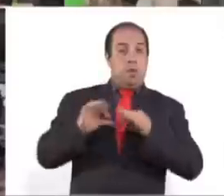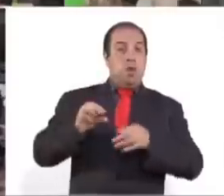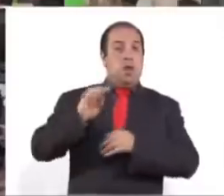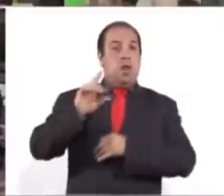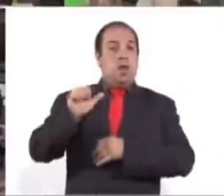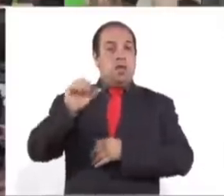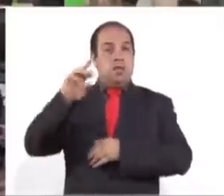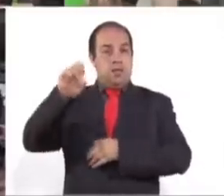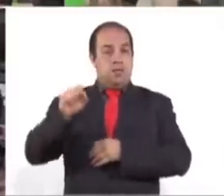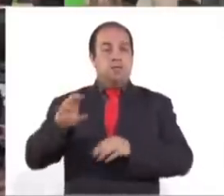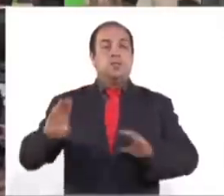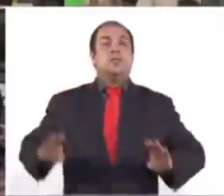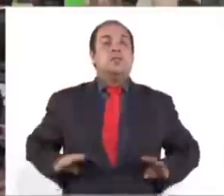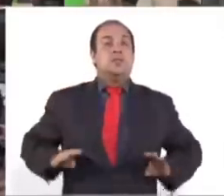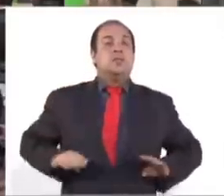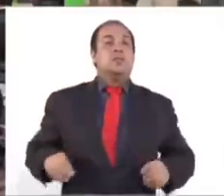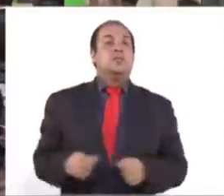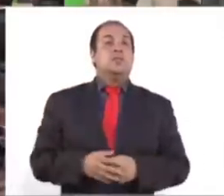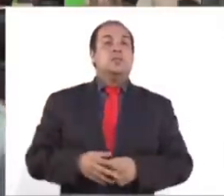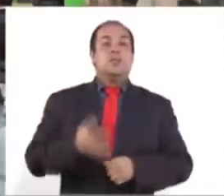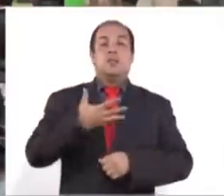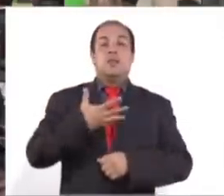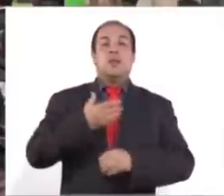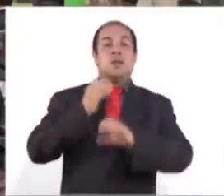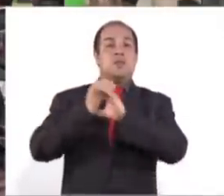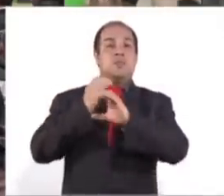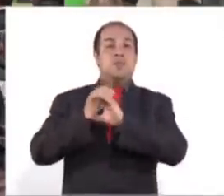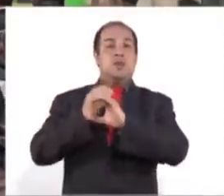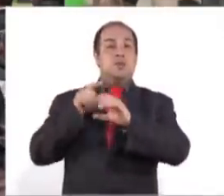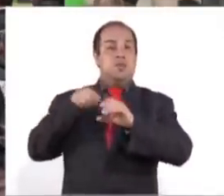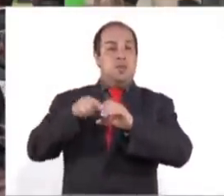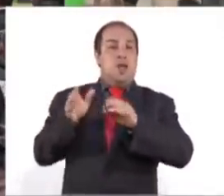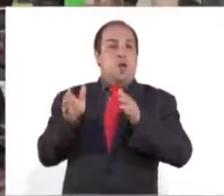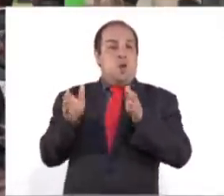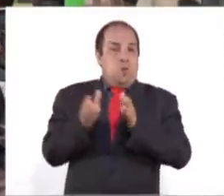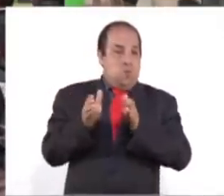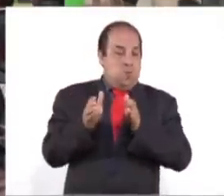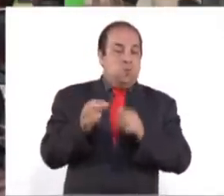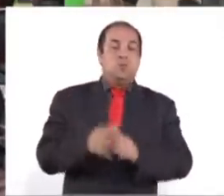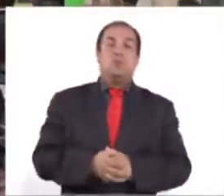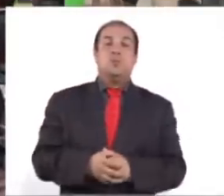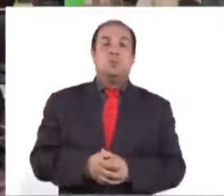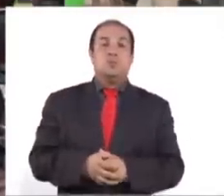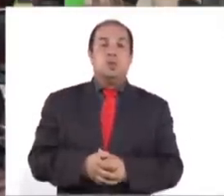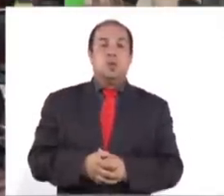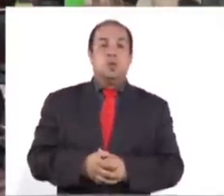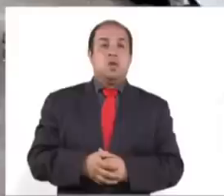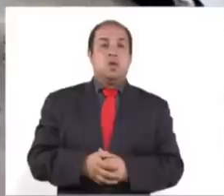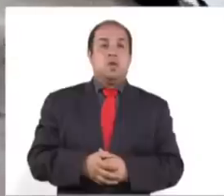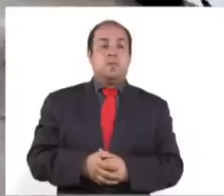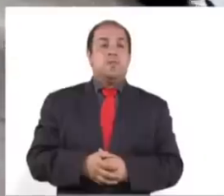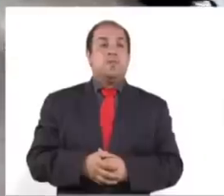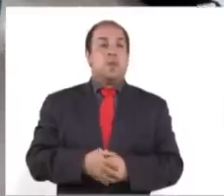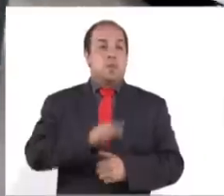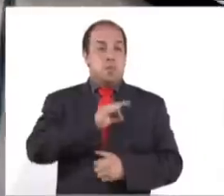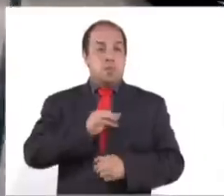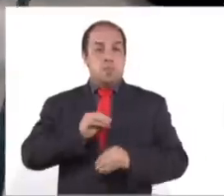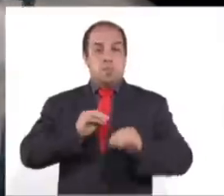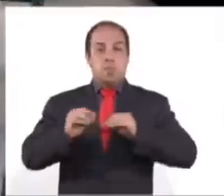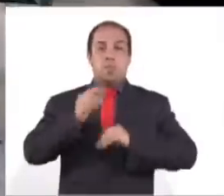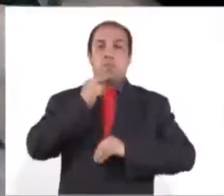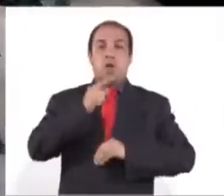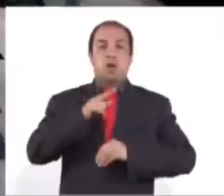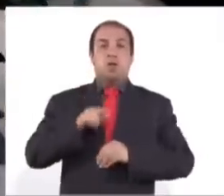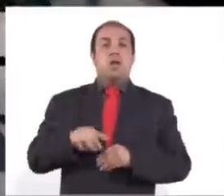las características que tienen estos autobuses es que son más cortos, permiten una mejor movilidad en las partes